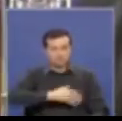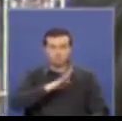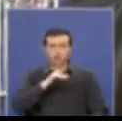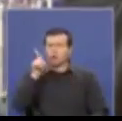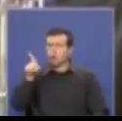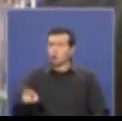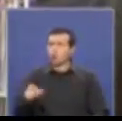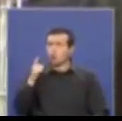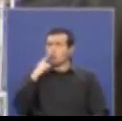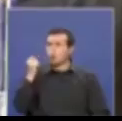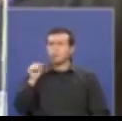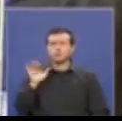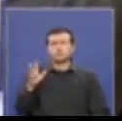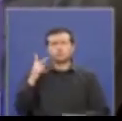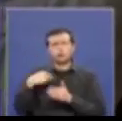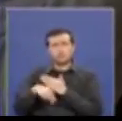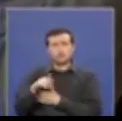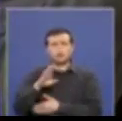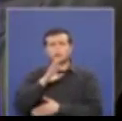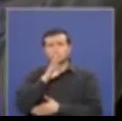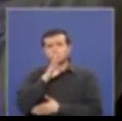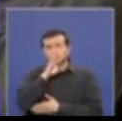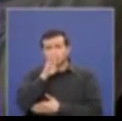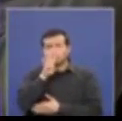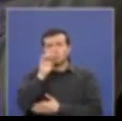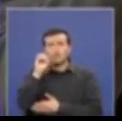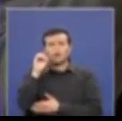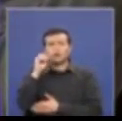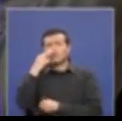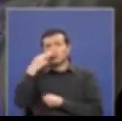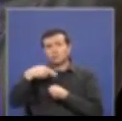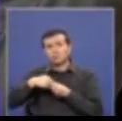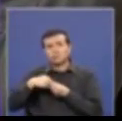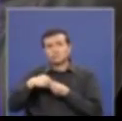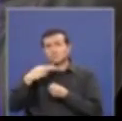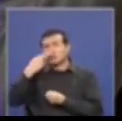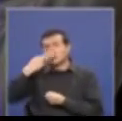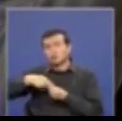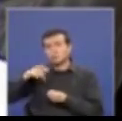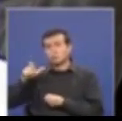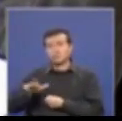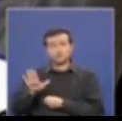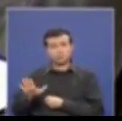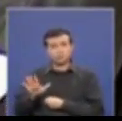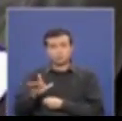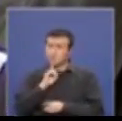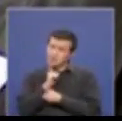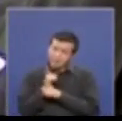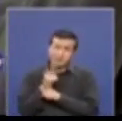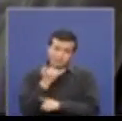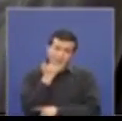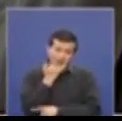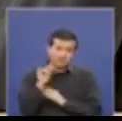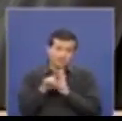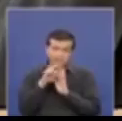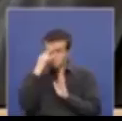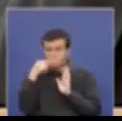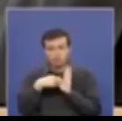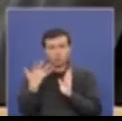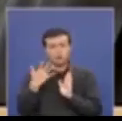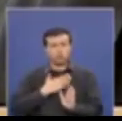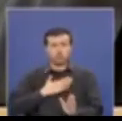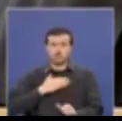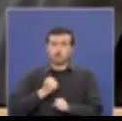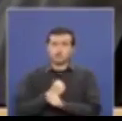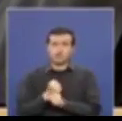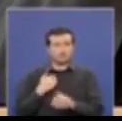pobre hombre que para alimentar a sus hijos llevaba 40 galones de gasolina, puede ser ilegal, Pero si yo estoy desempleado,